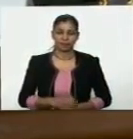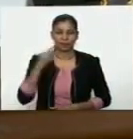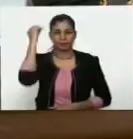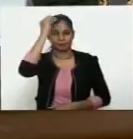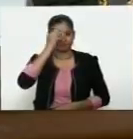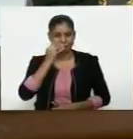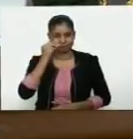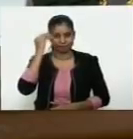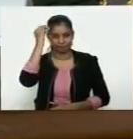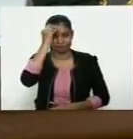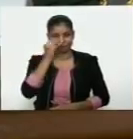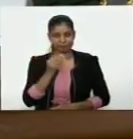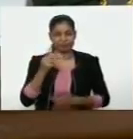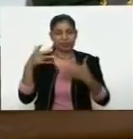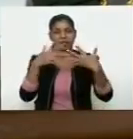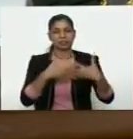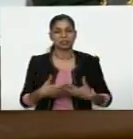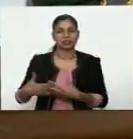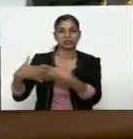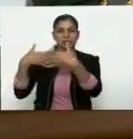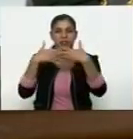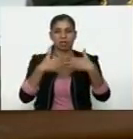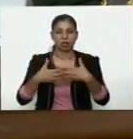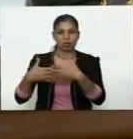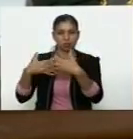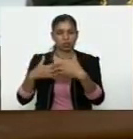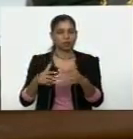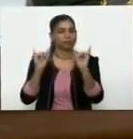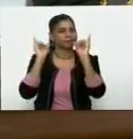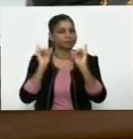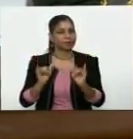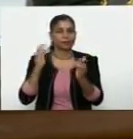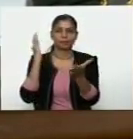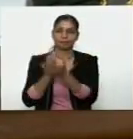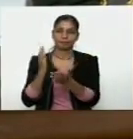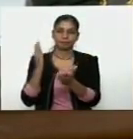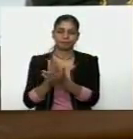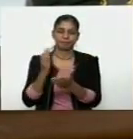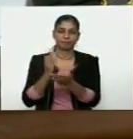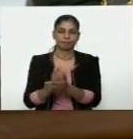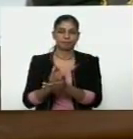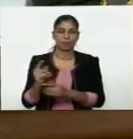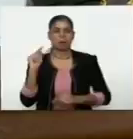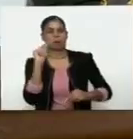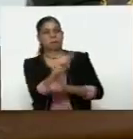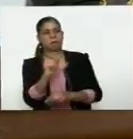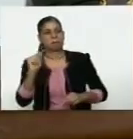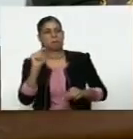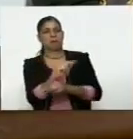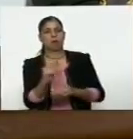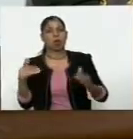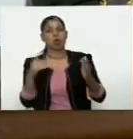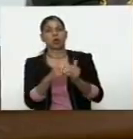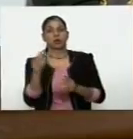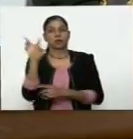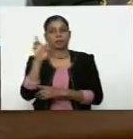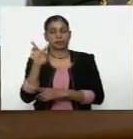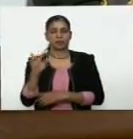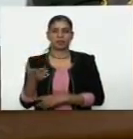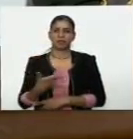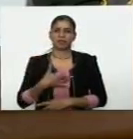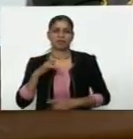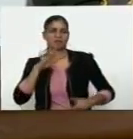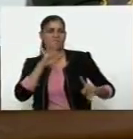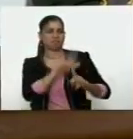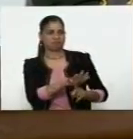Considerando que en los Estados Unidos de América persiste en su ilícita conducta de imponer